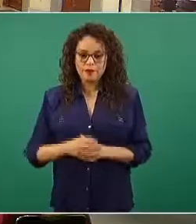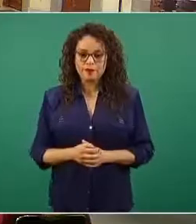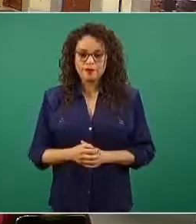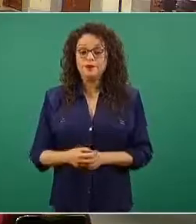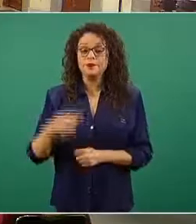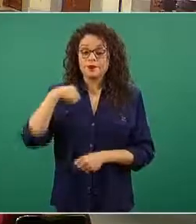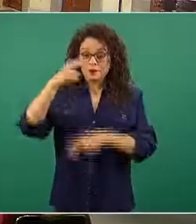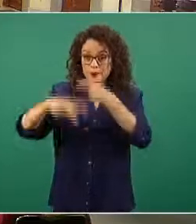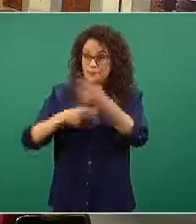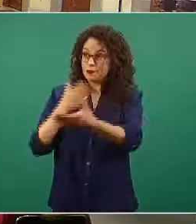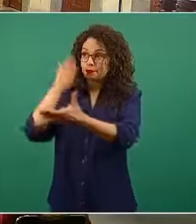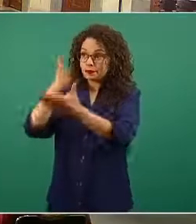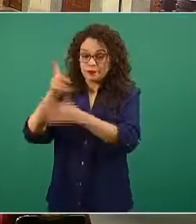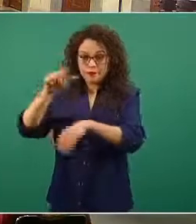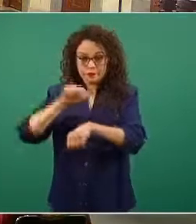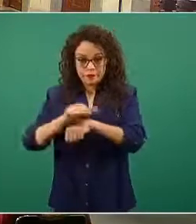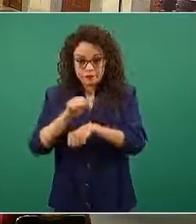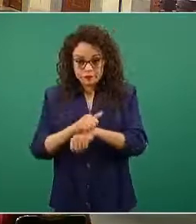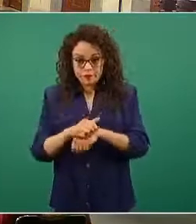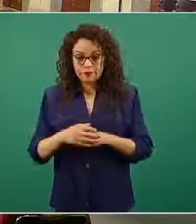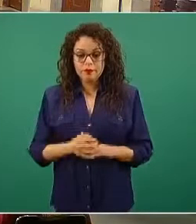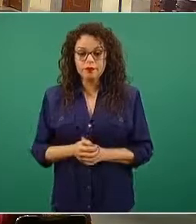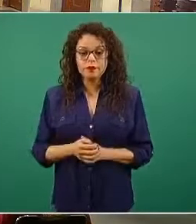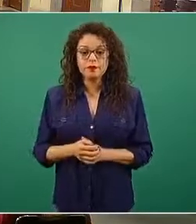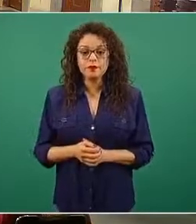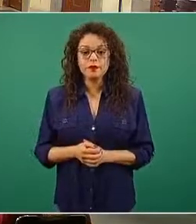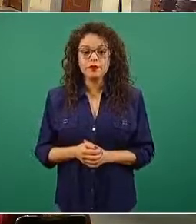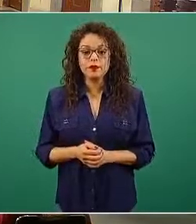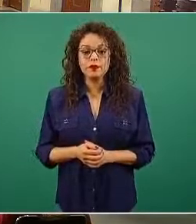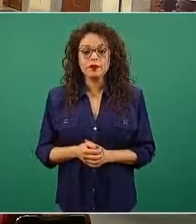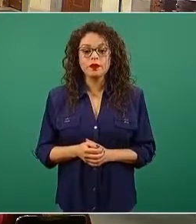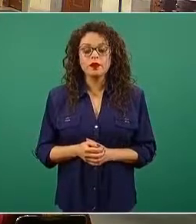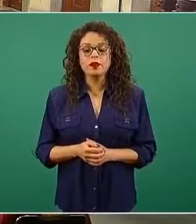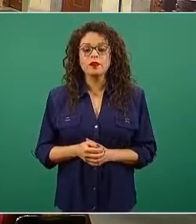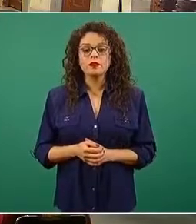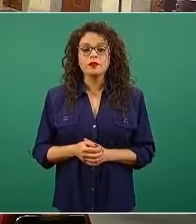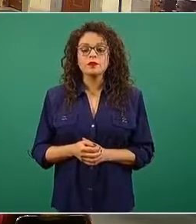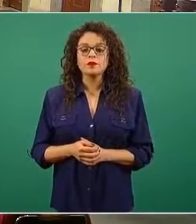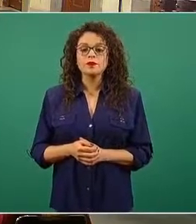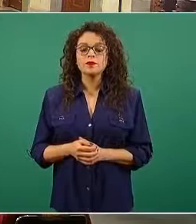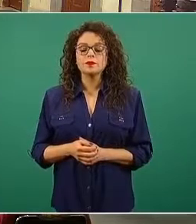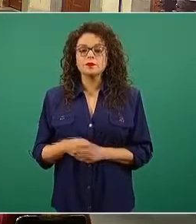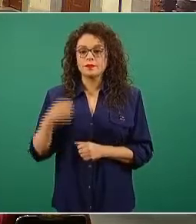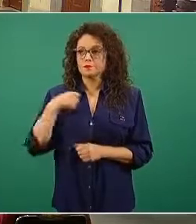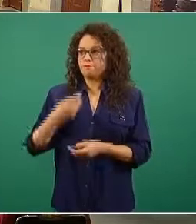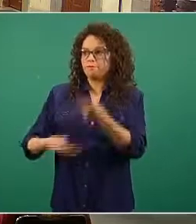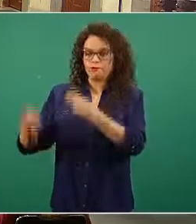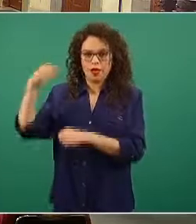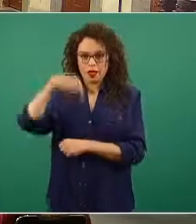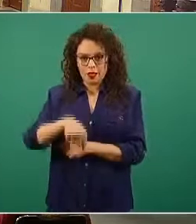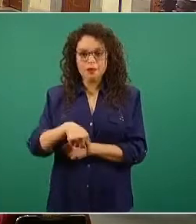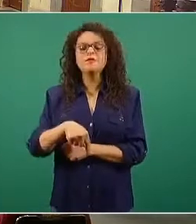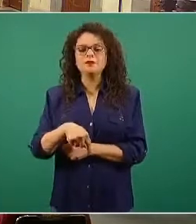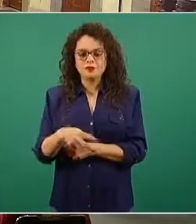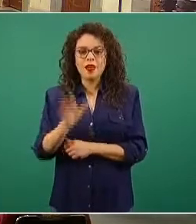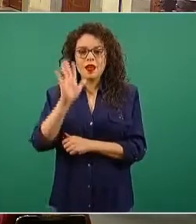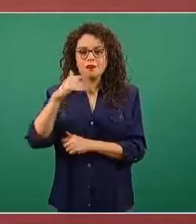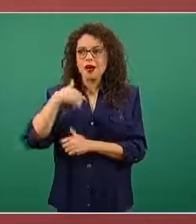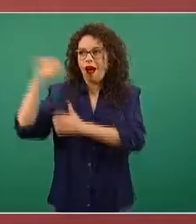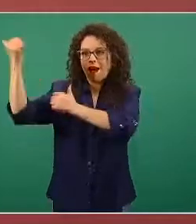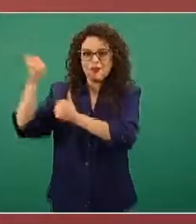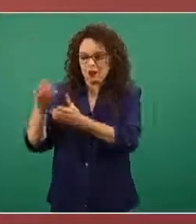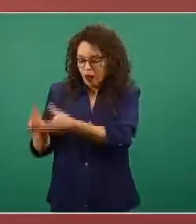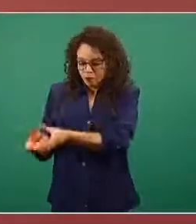visita, y aquí arriba a lo que usted me está preguntando, fue que trajimos el expediente completo